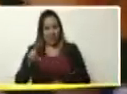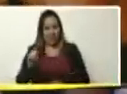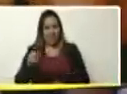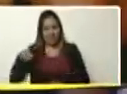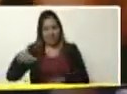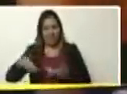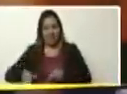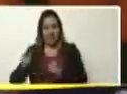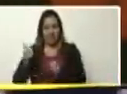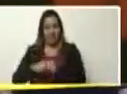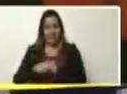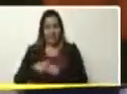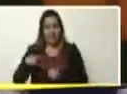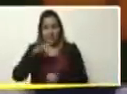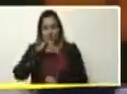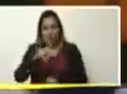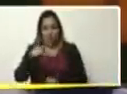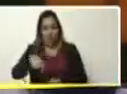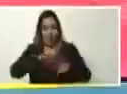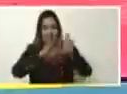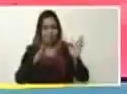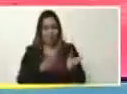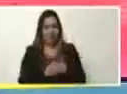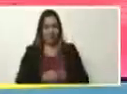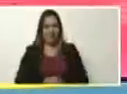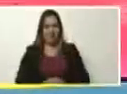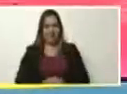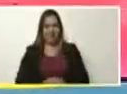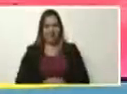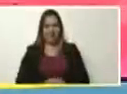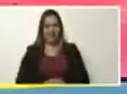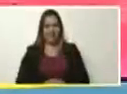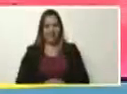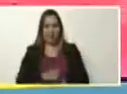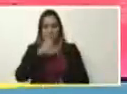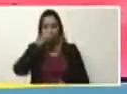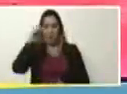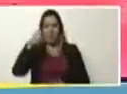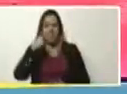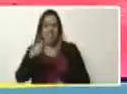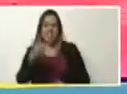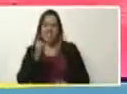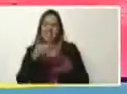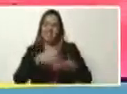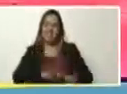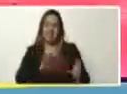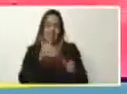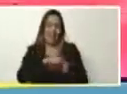Es la noticia de hoy en el mundo. Maduro confiesa que celitas no es de Tinaquillo, que es de Maracaibo.